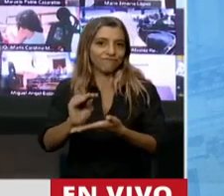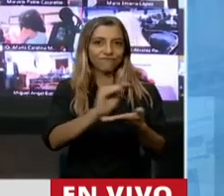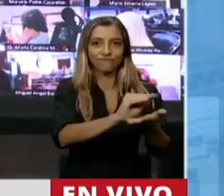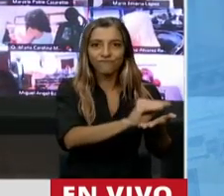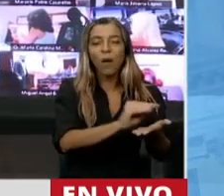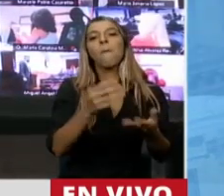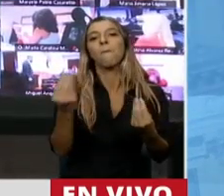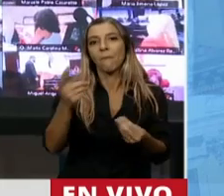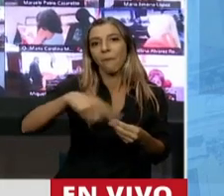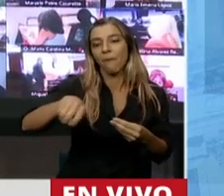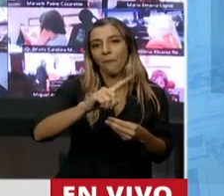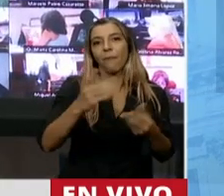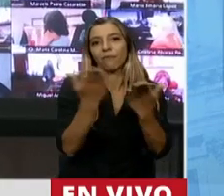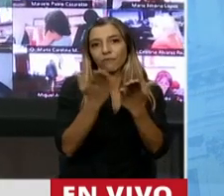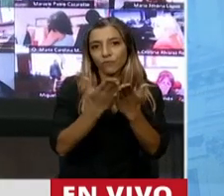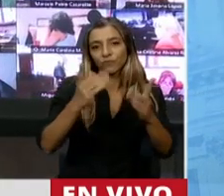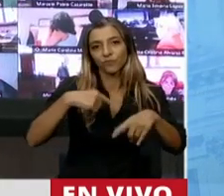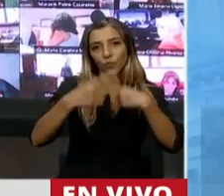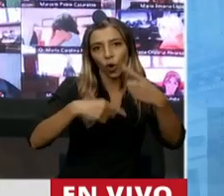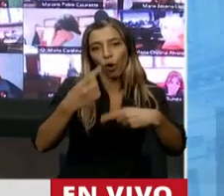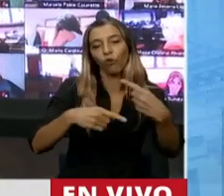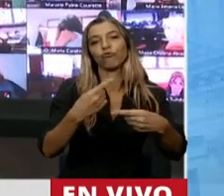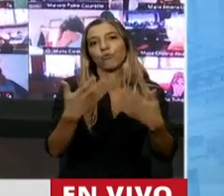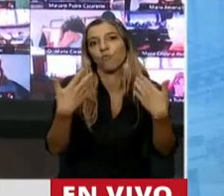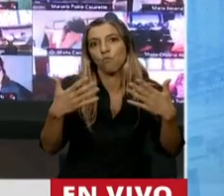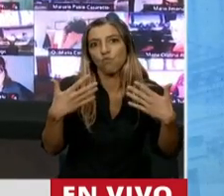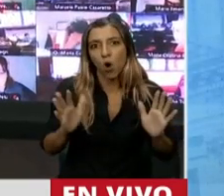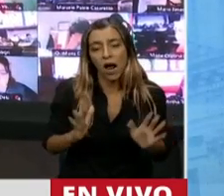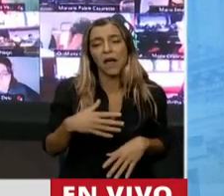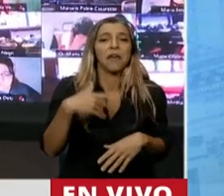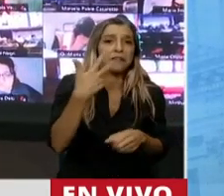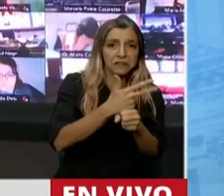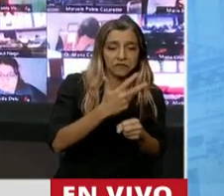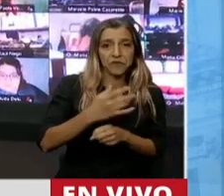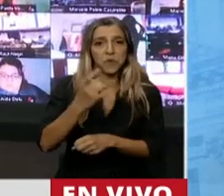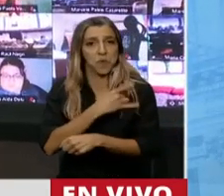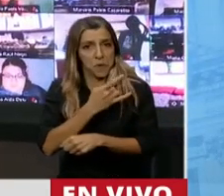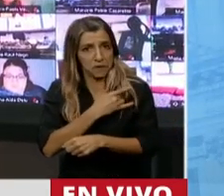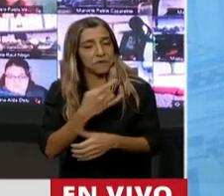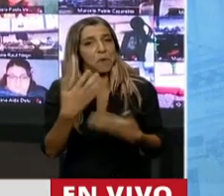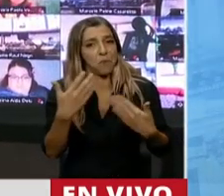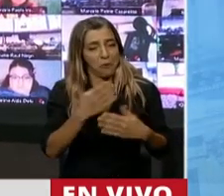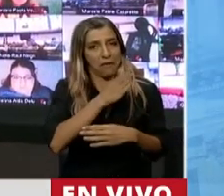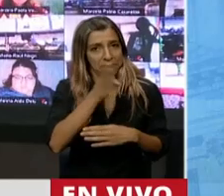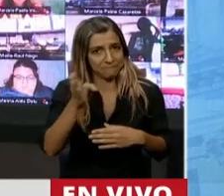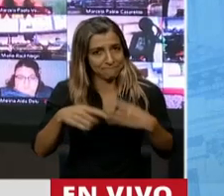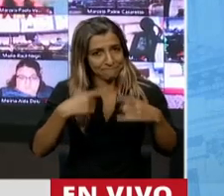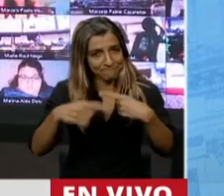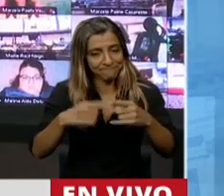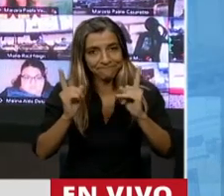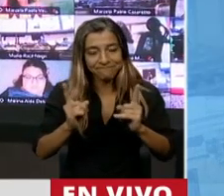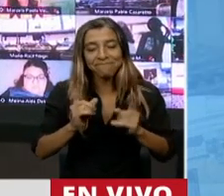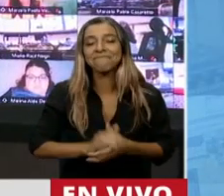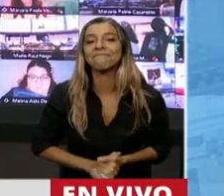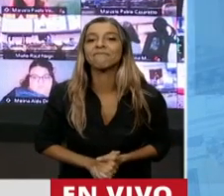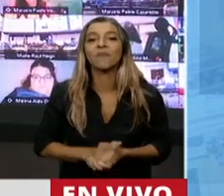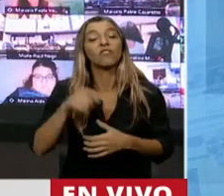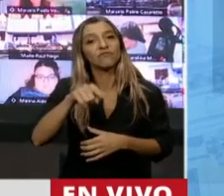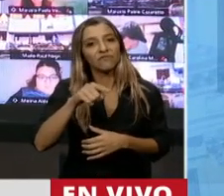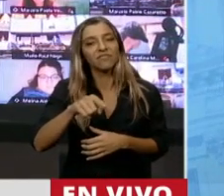o puedan continuar sus estudios terciarios y universitarios, apunta directamente a